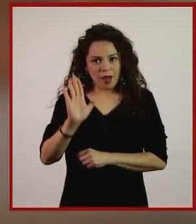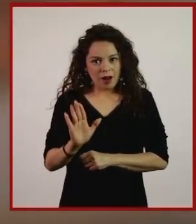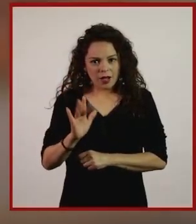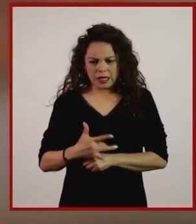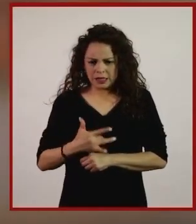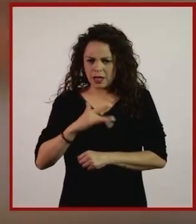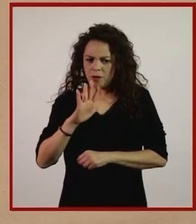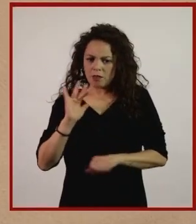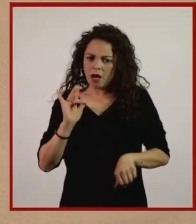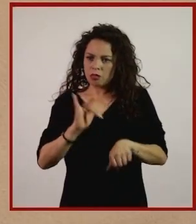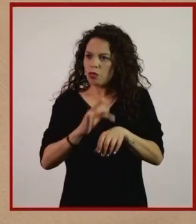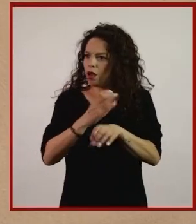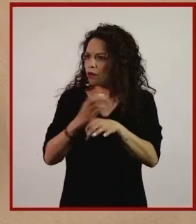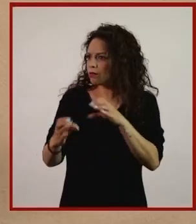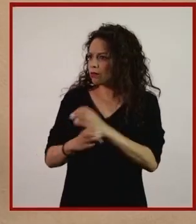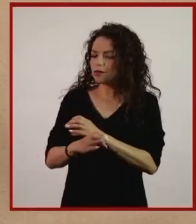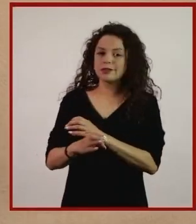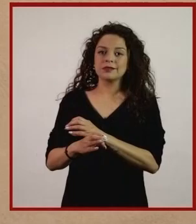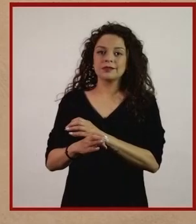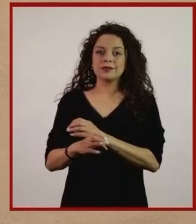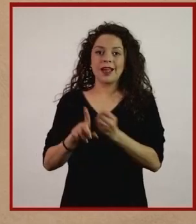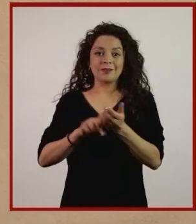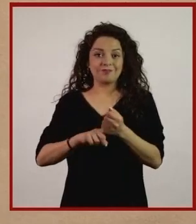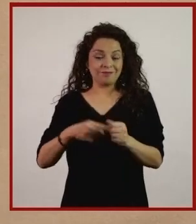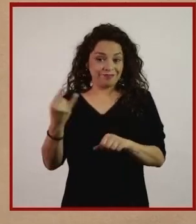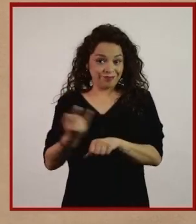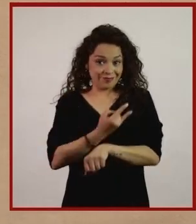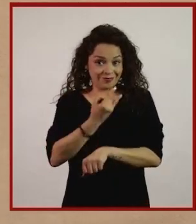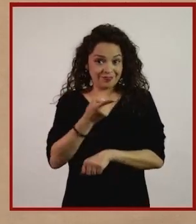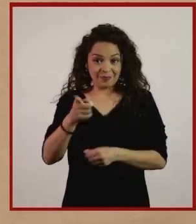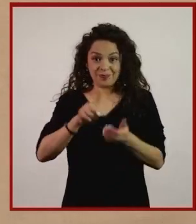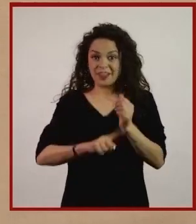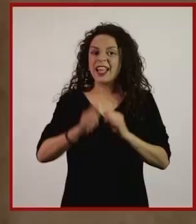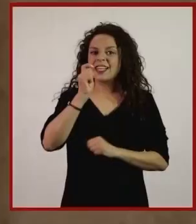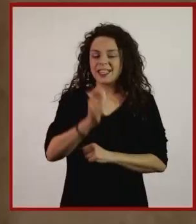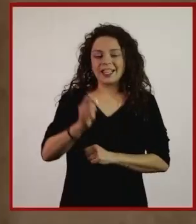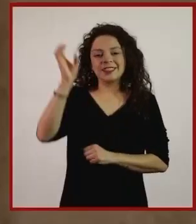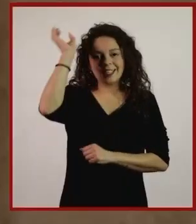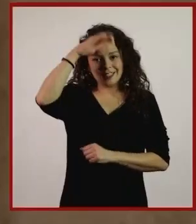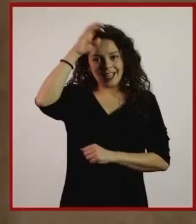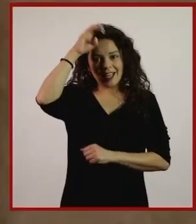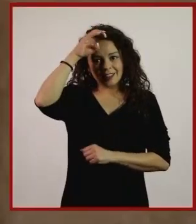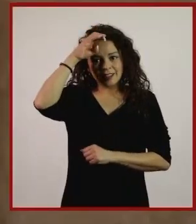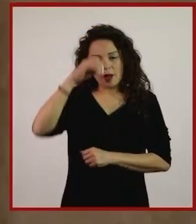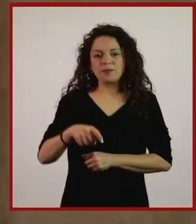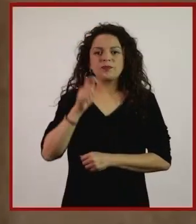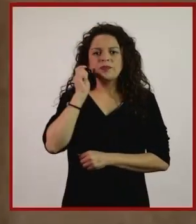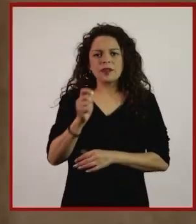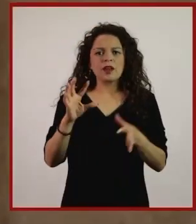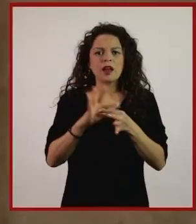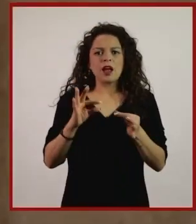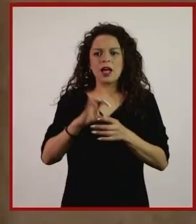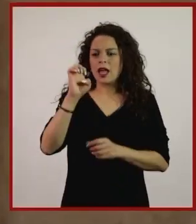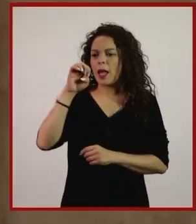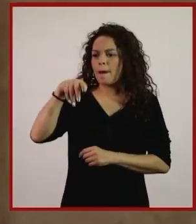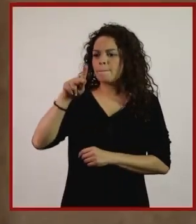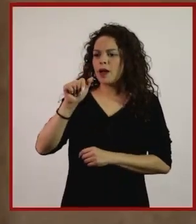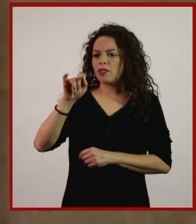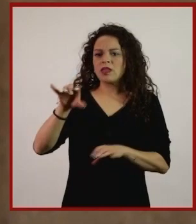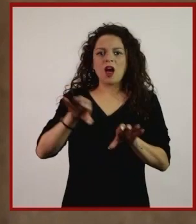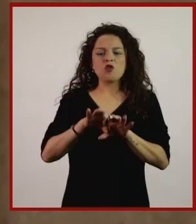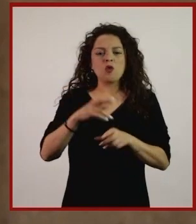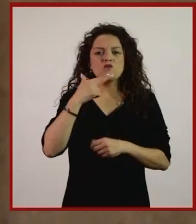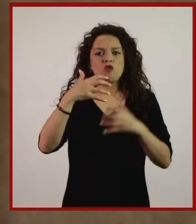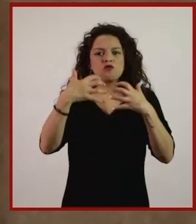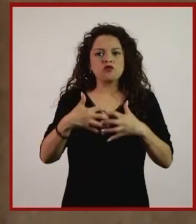de que tocas las cosas. Bueno, seguro se trata de ciencia. Volveremos a hablar de la empatía. ¿Cómo funciona?